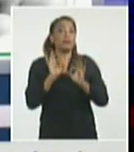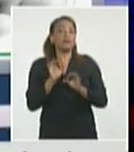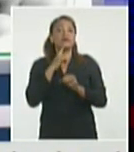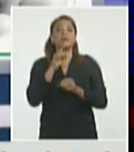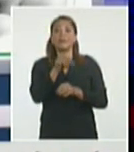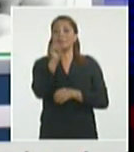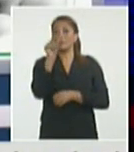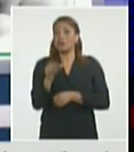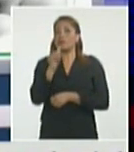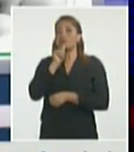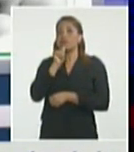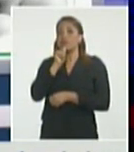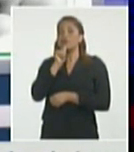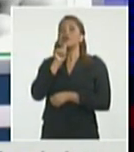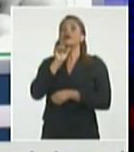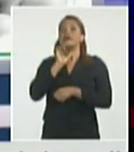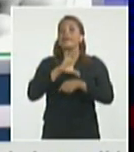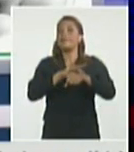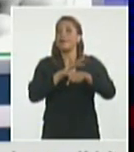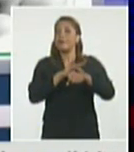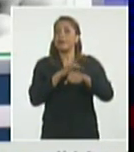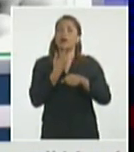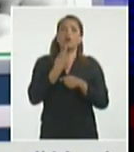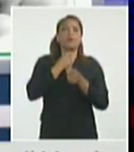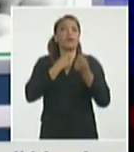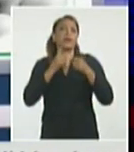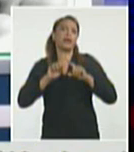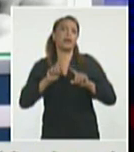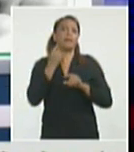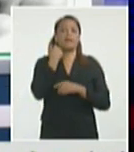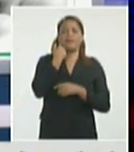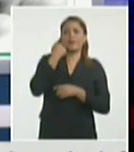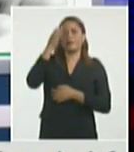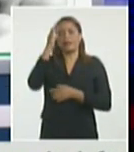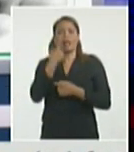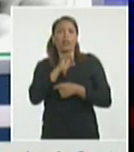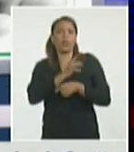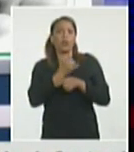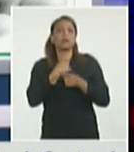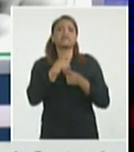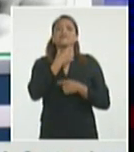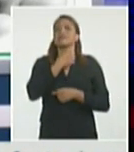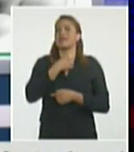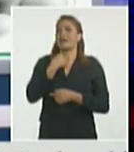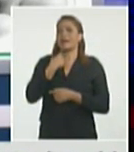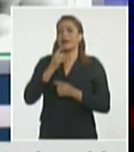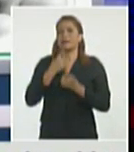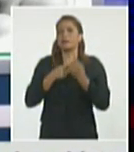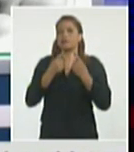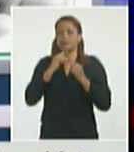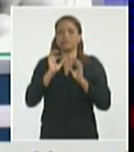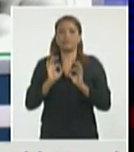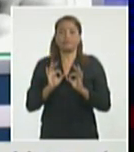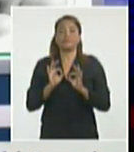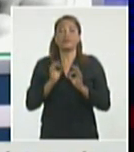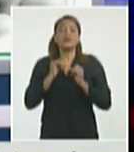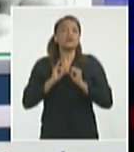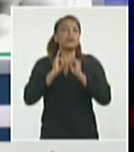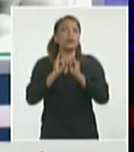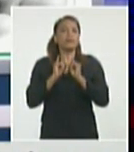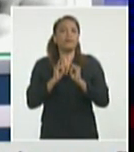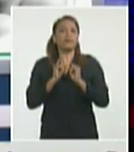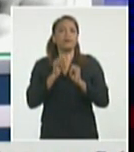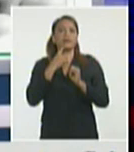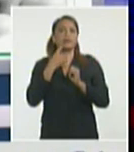personas sospechosas o con síntomas de esta enfermedad. Con esta información que acabamos de ofrecerles a